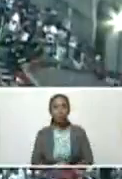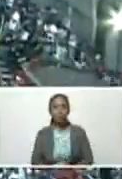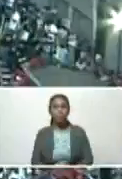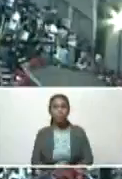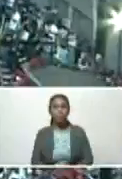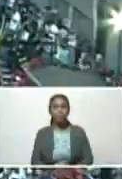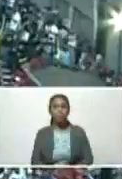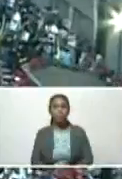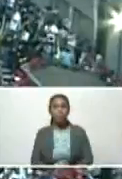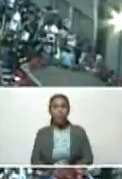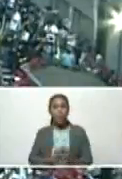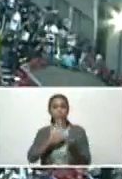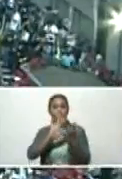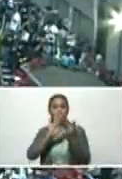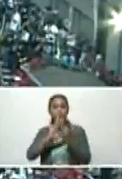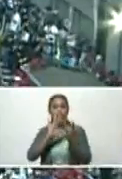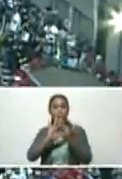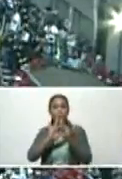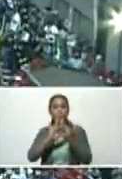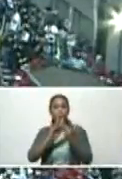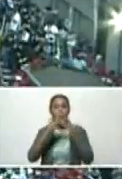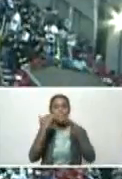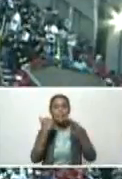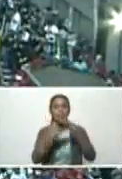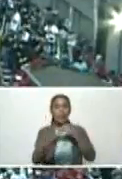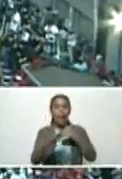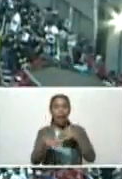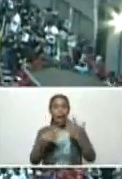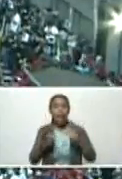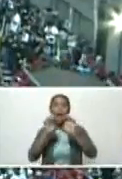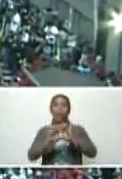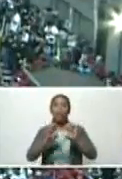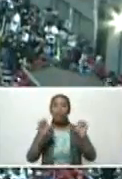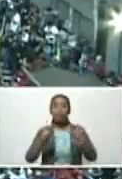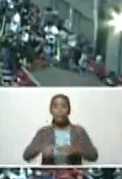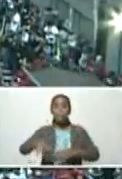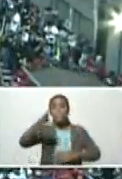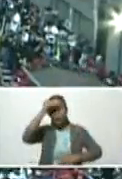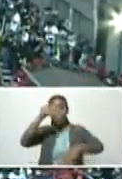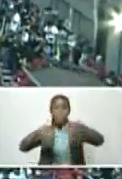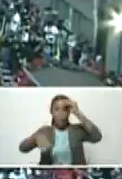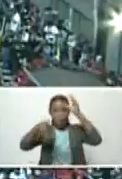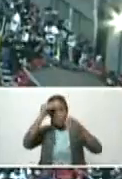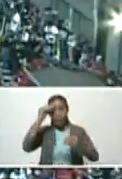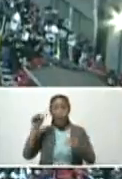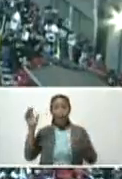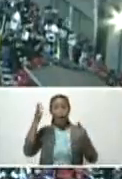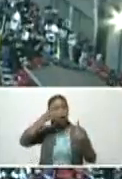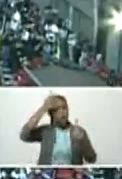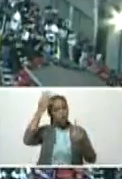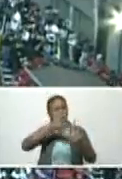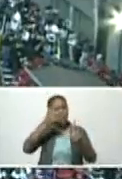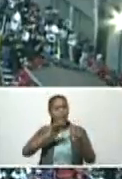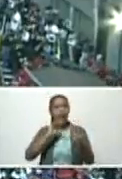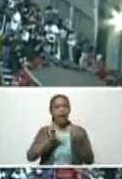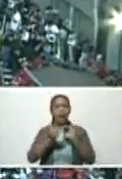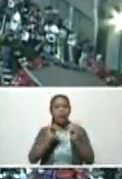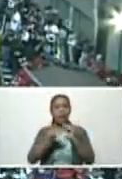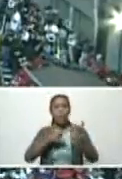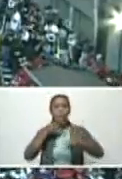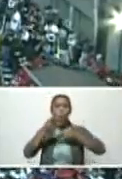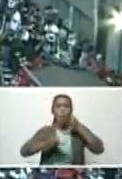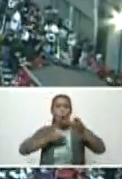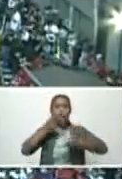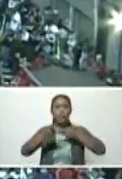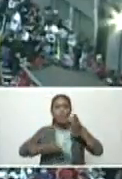Y le transmito este mensaje a que se eduquen a la formación ética,